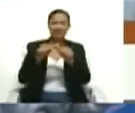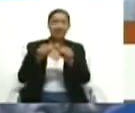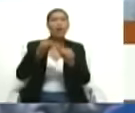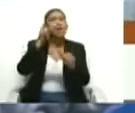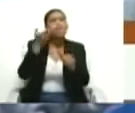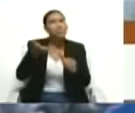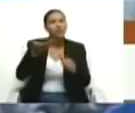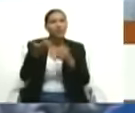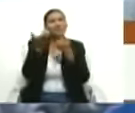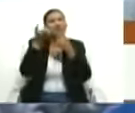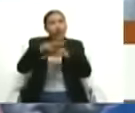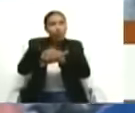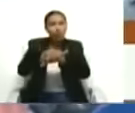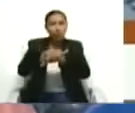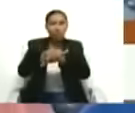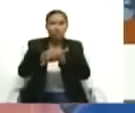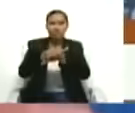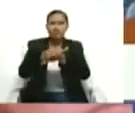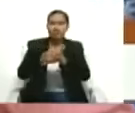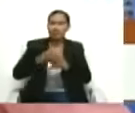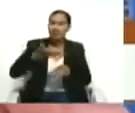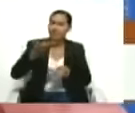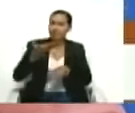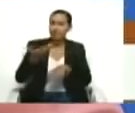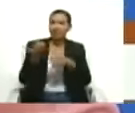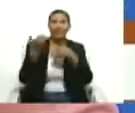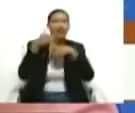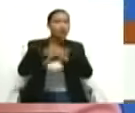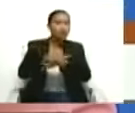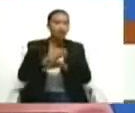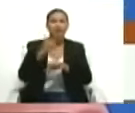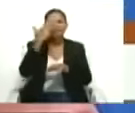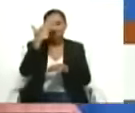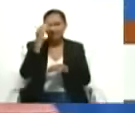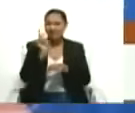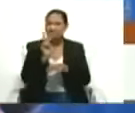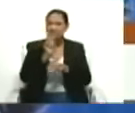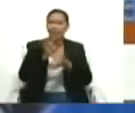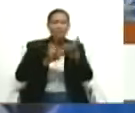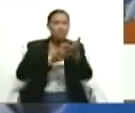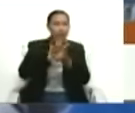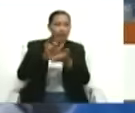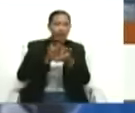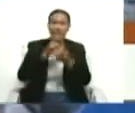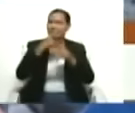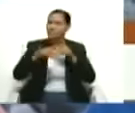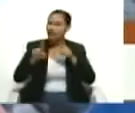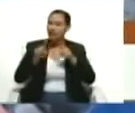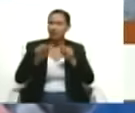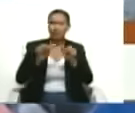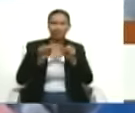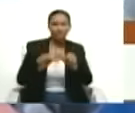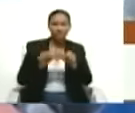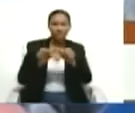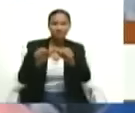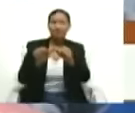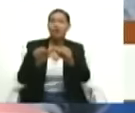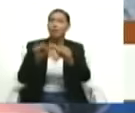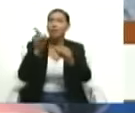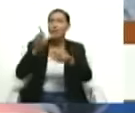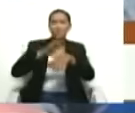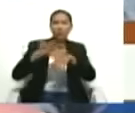inclusión, que frente a las peores dificultades que hemos tenido que padecer producto de este bloqueo